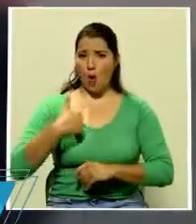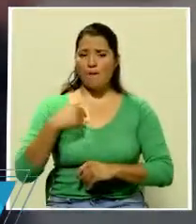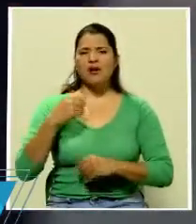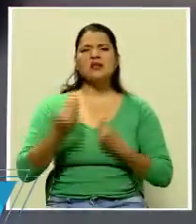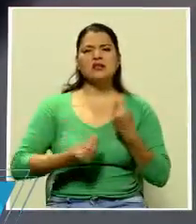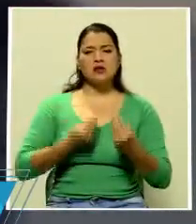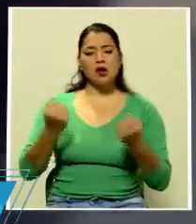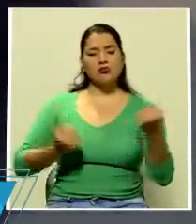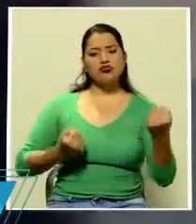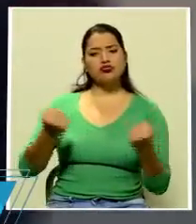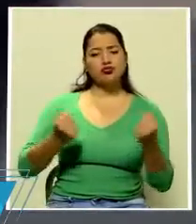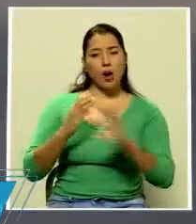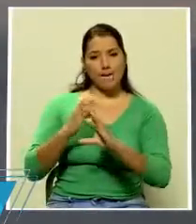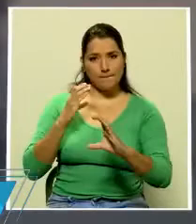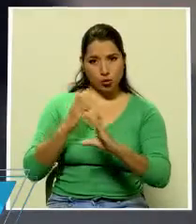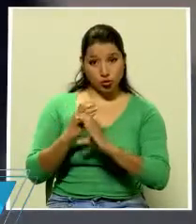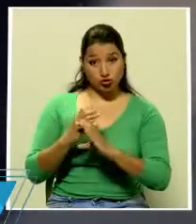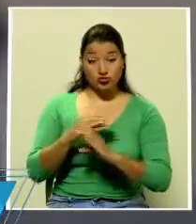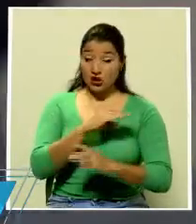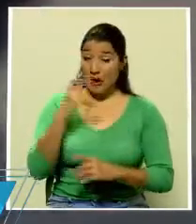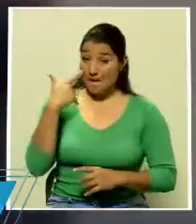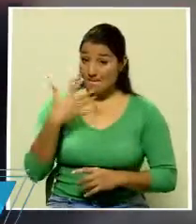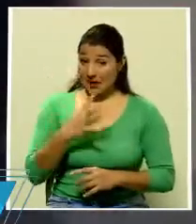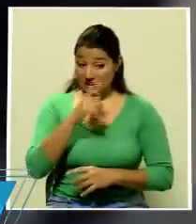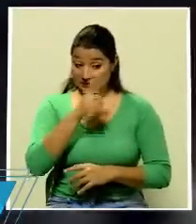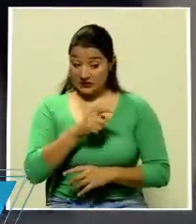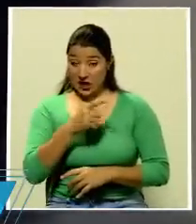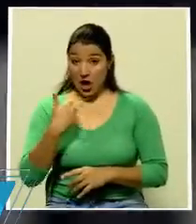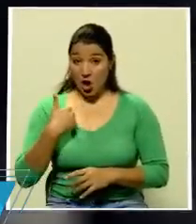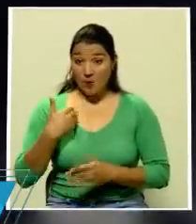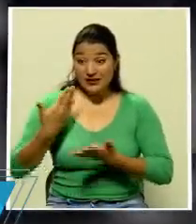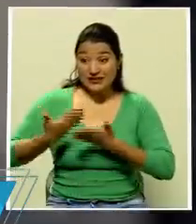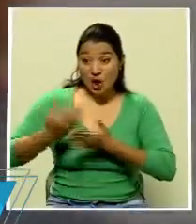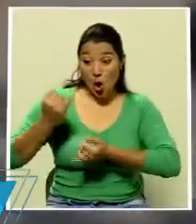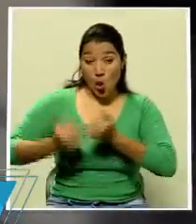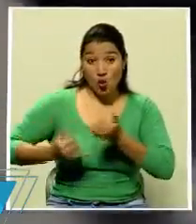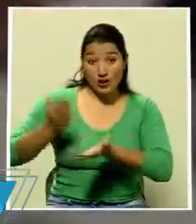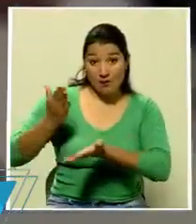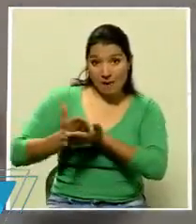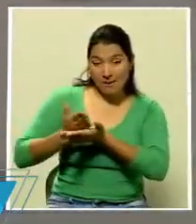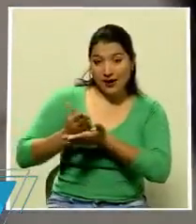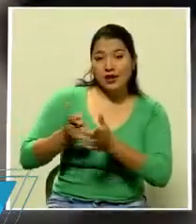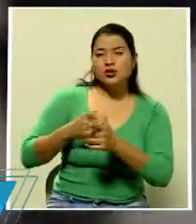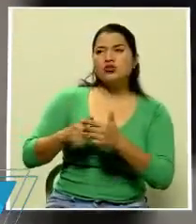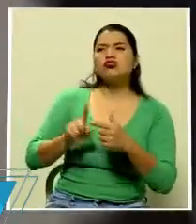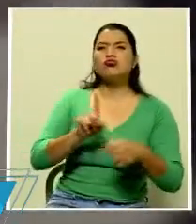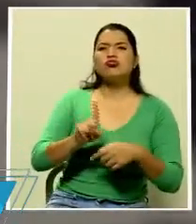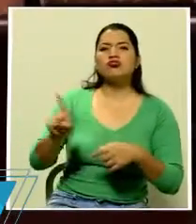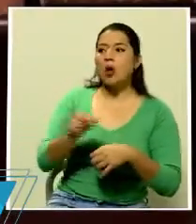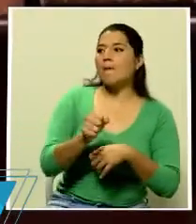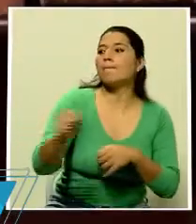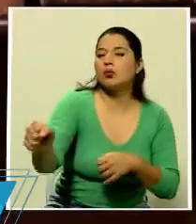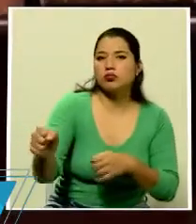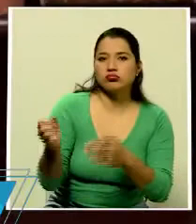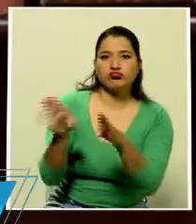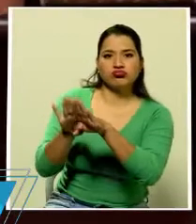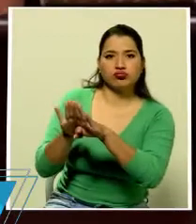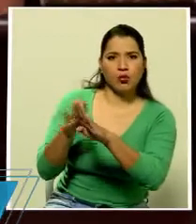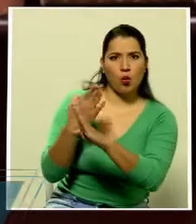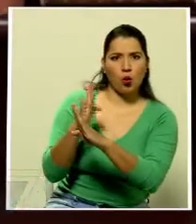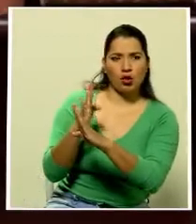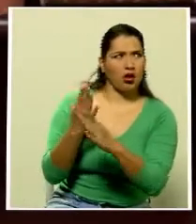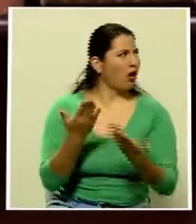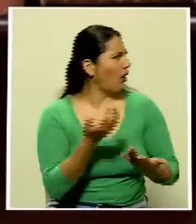de una unidad de autobús y quien al parecer al llegar a la última parada encerró a la víctima para acosarla. Según la